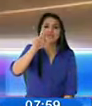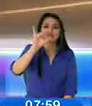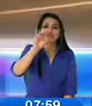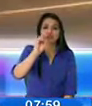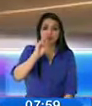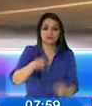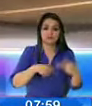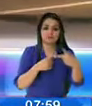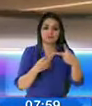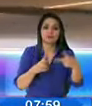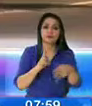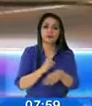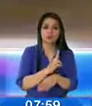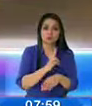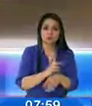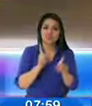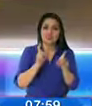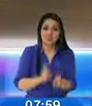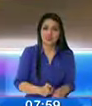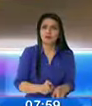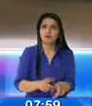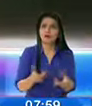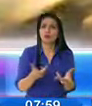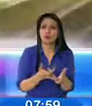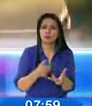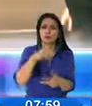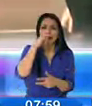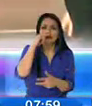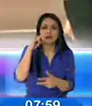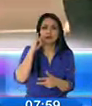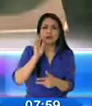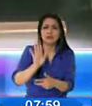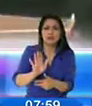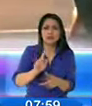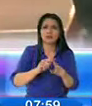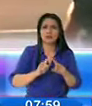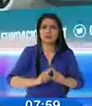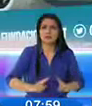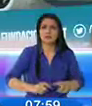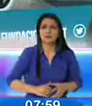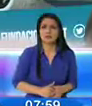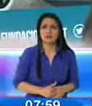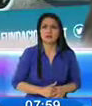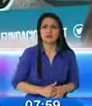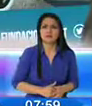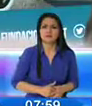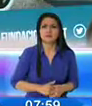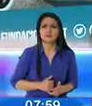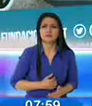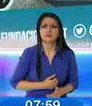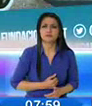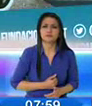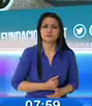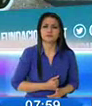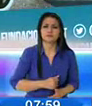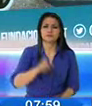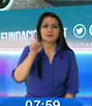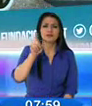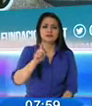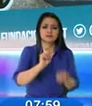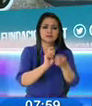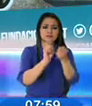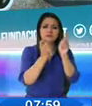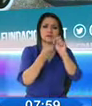revisar el uso obligatorio de sistemas de retención infantil, entre otros. Necesitamos esa